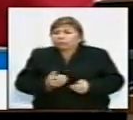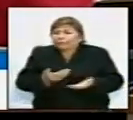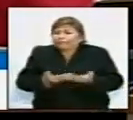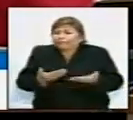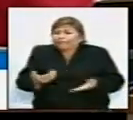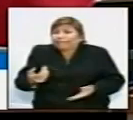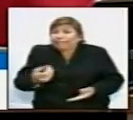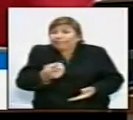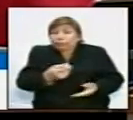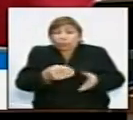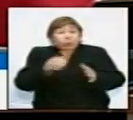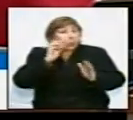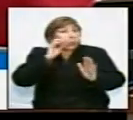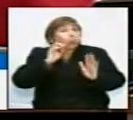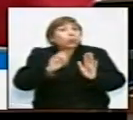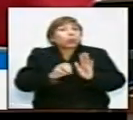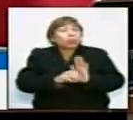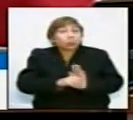están teniendo modelos de